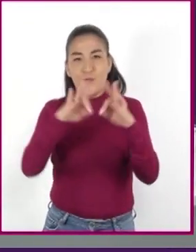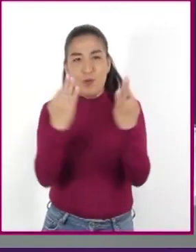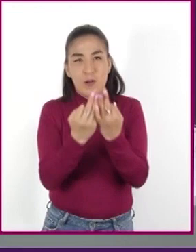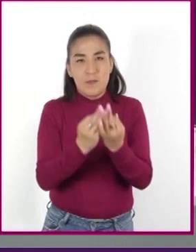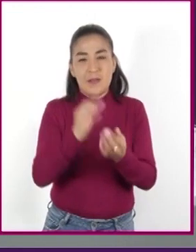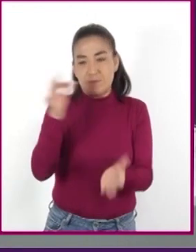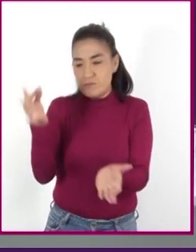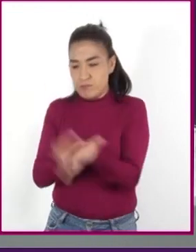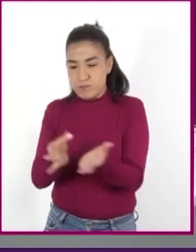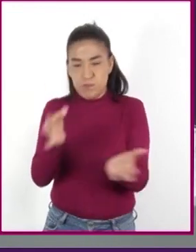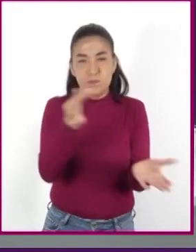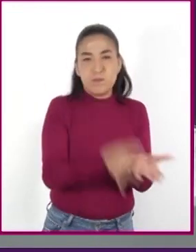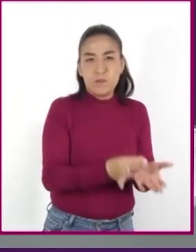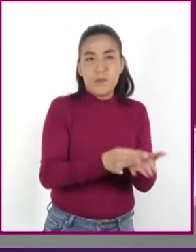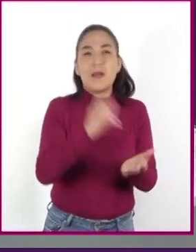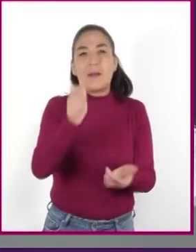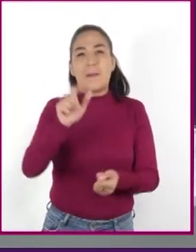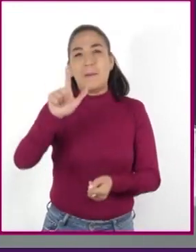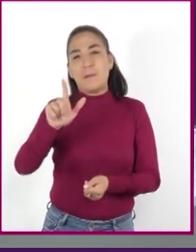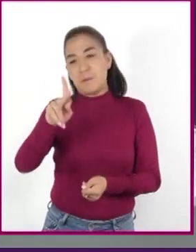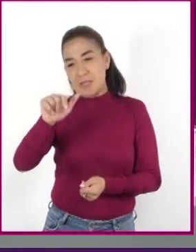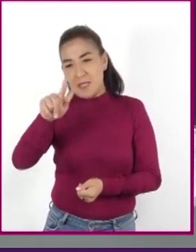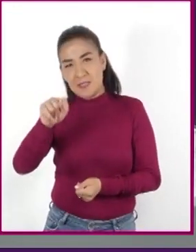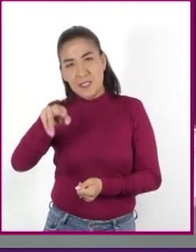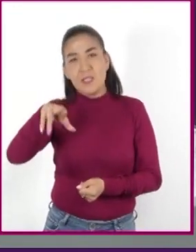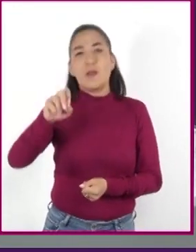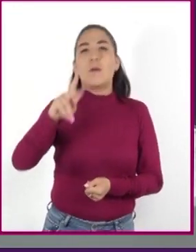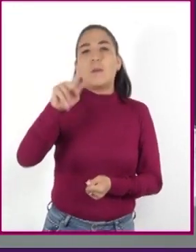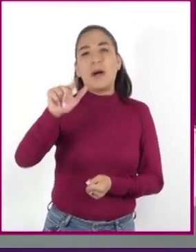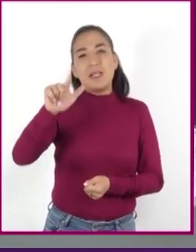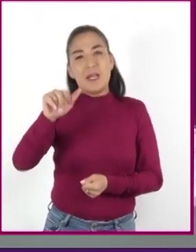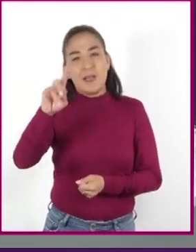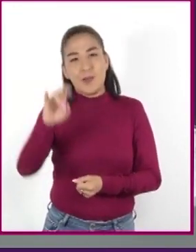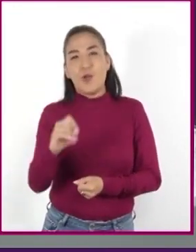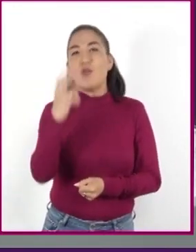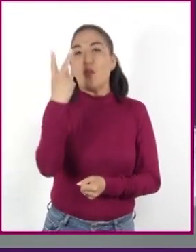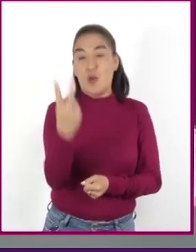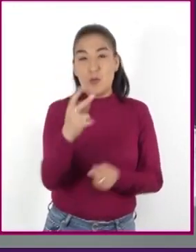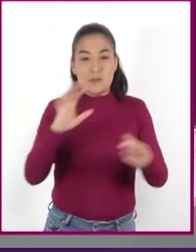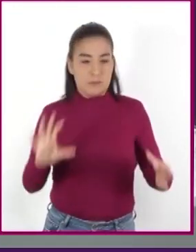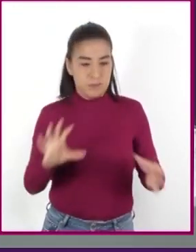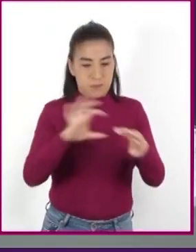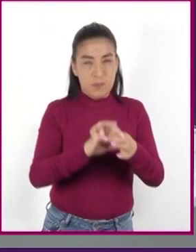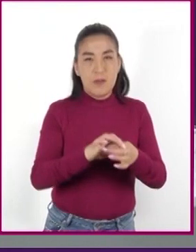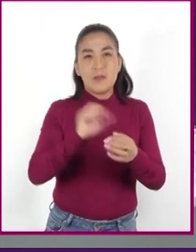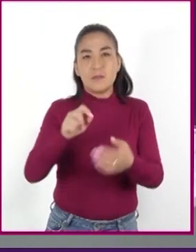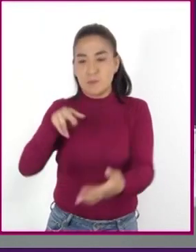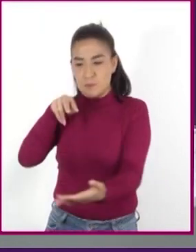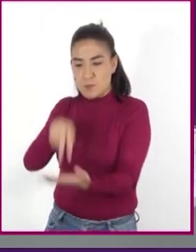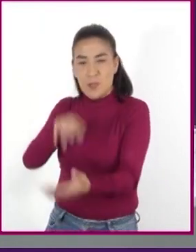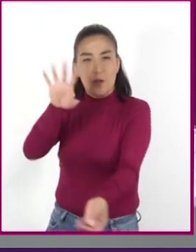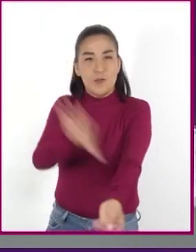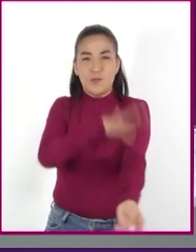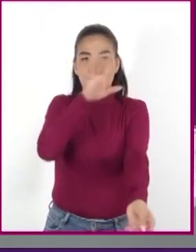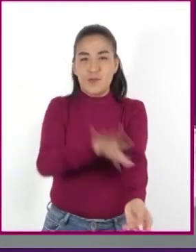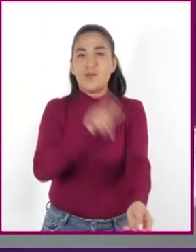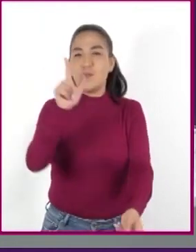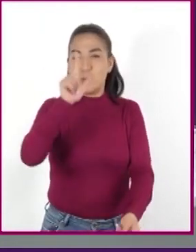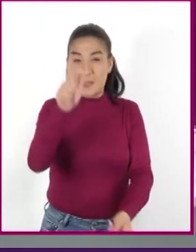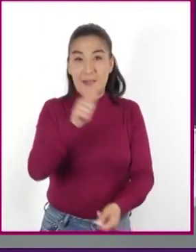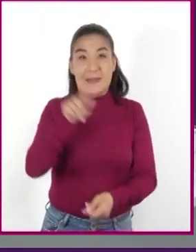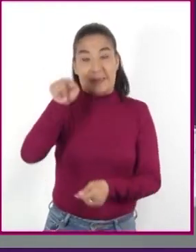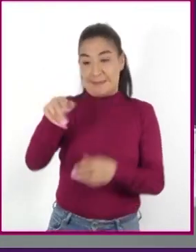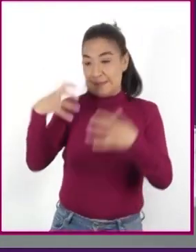metal inerte, como platino o paladio, conectados a una fuente de energía eléctrica. En la